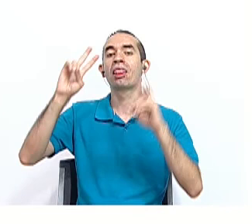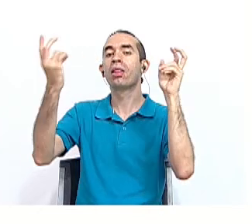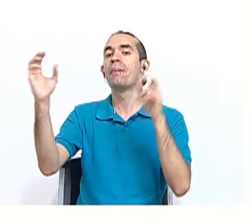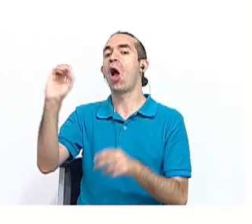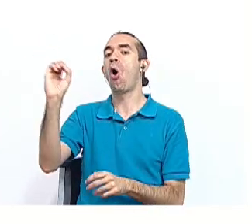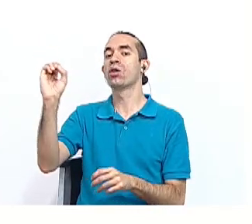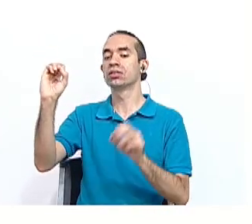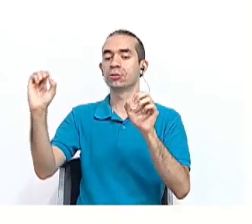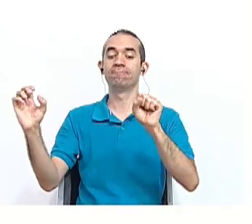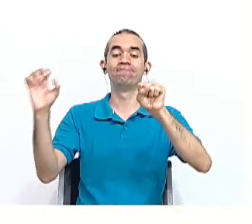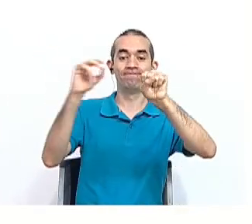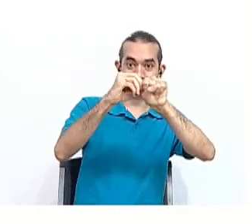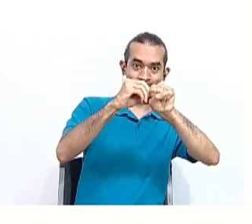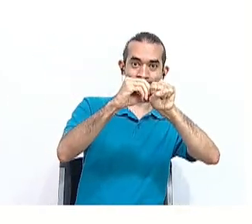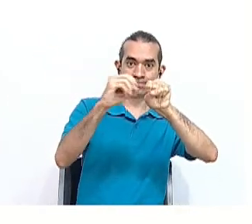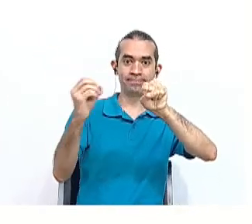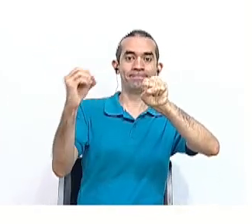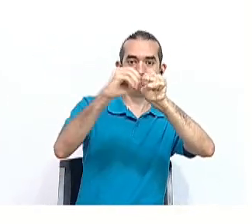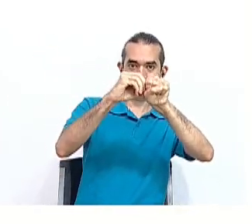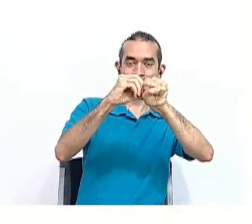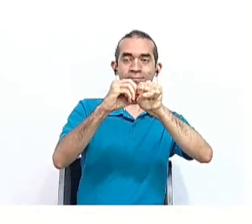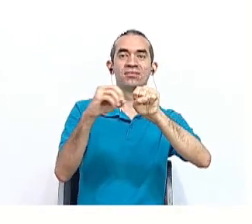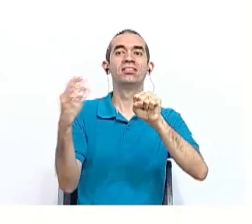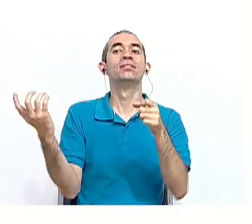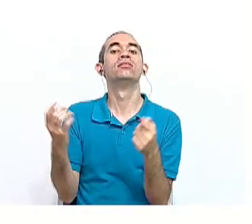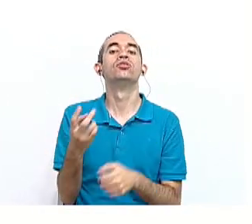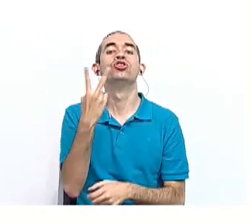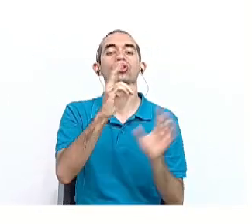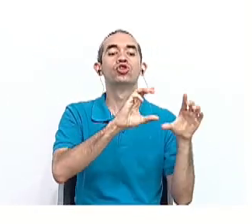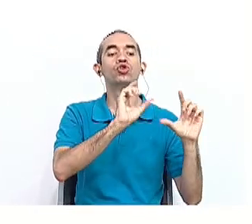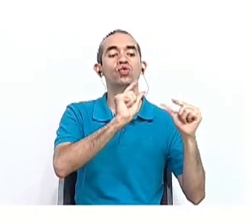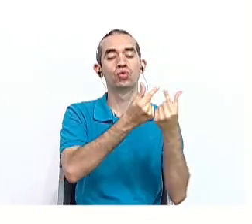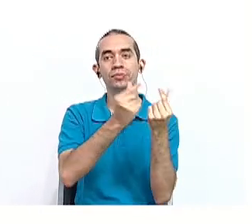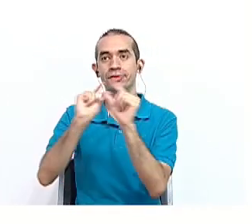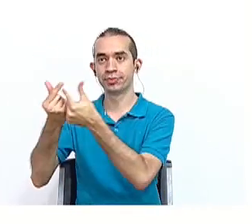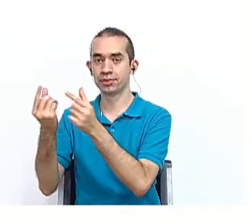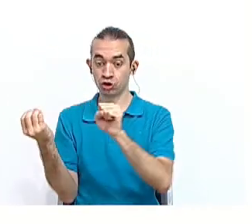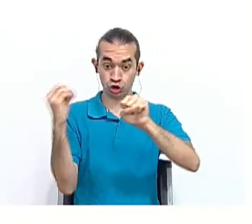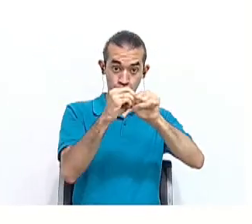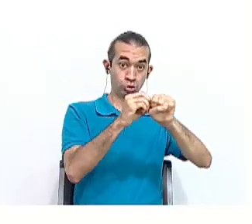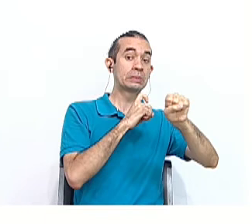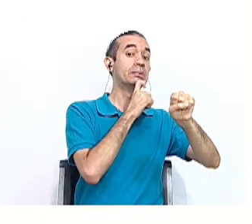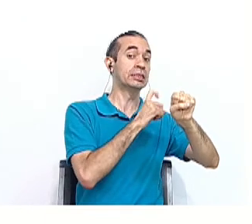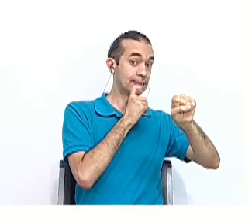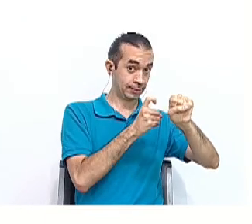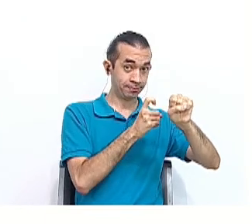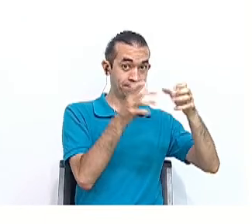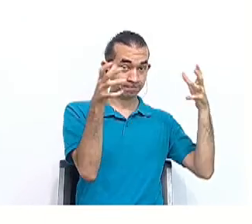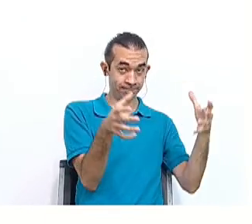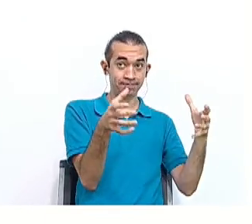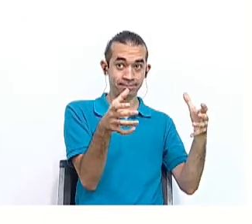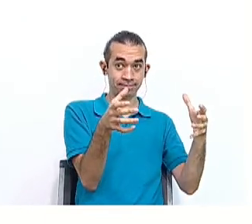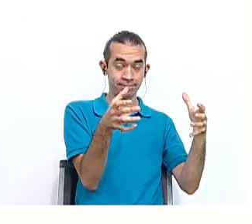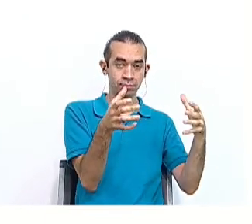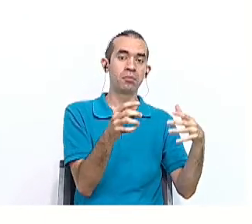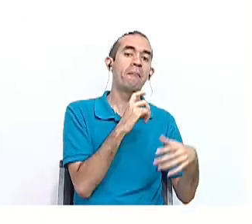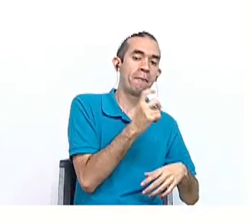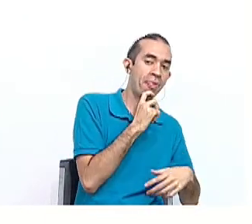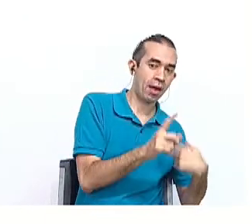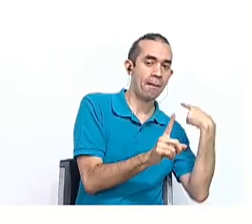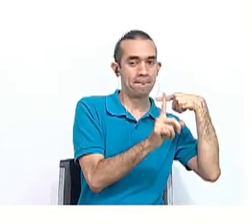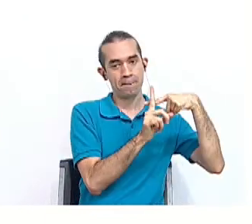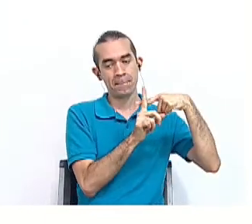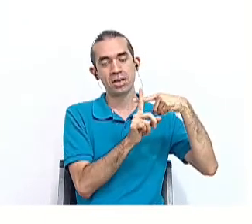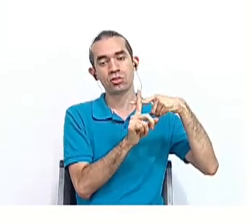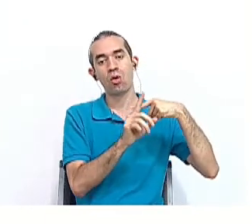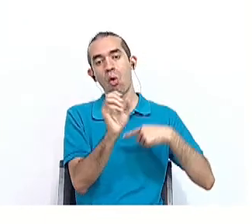óxidos. Los óxidos se clasifican en dos grupos. Los óxidos metálicos, que es la unión de un metal